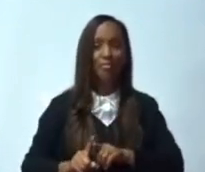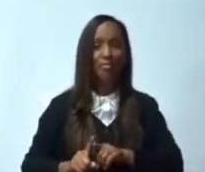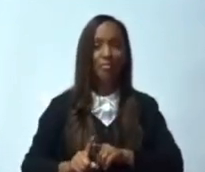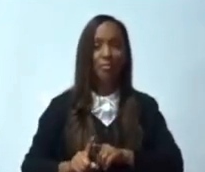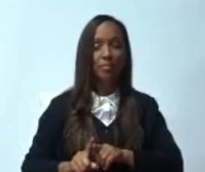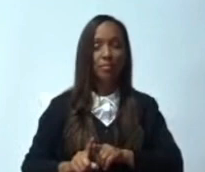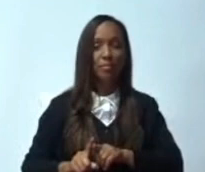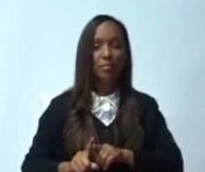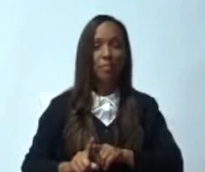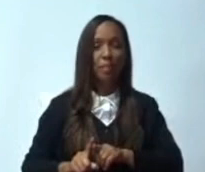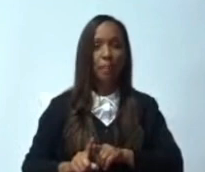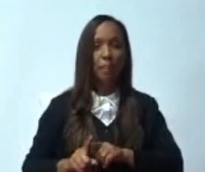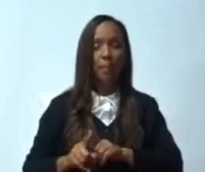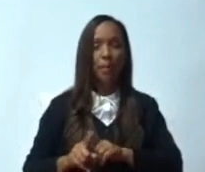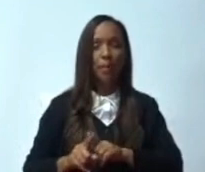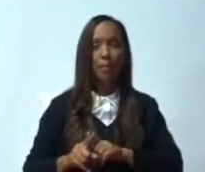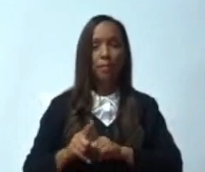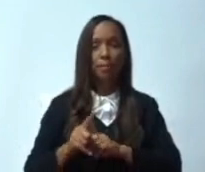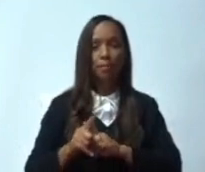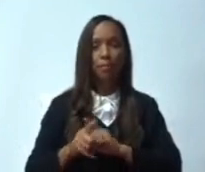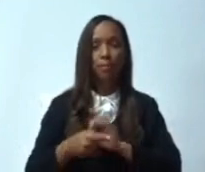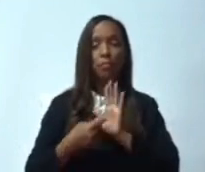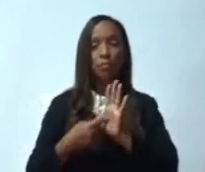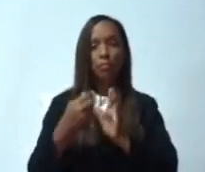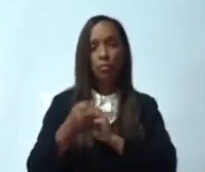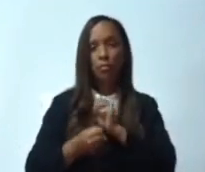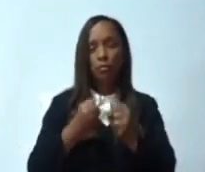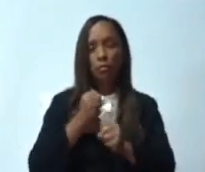en el año 2001